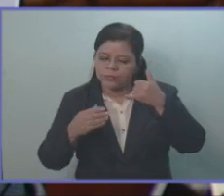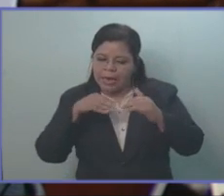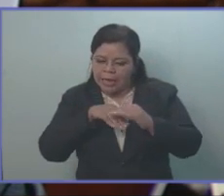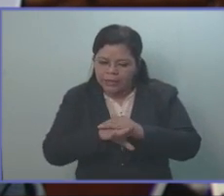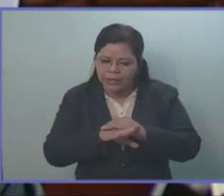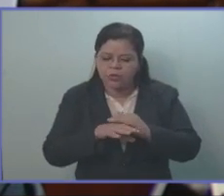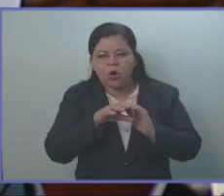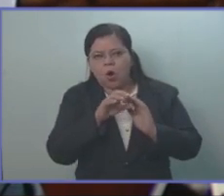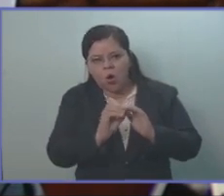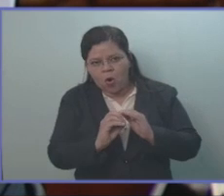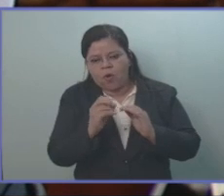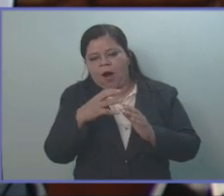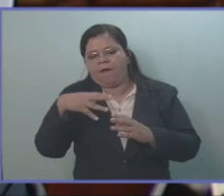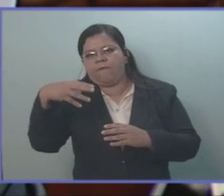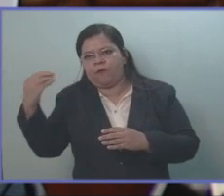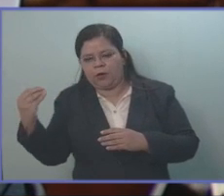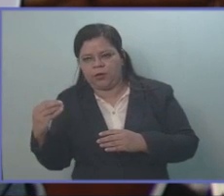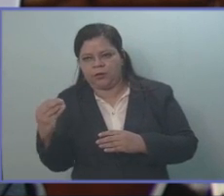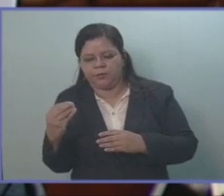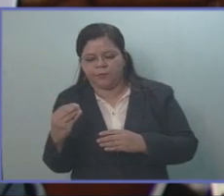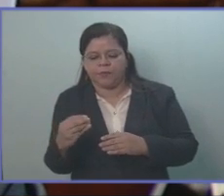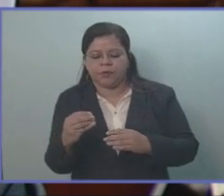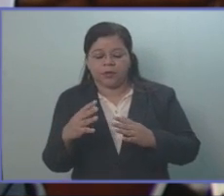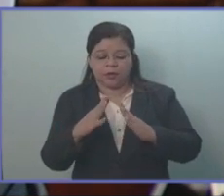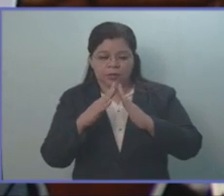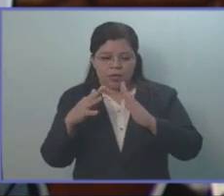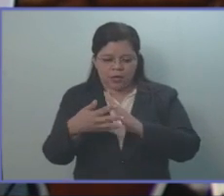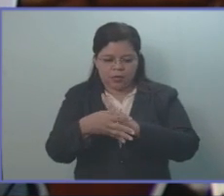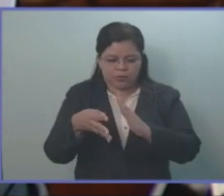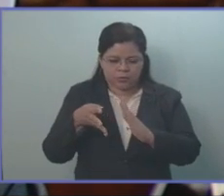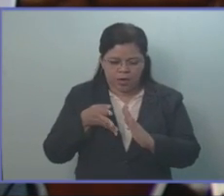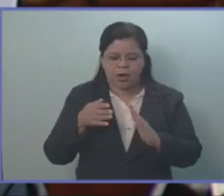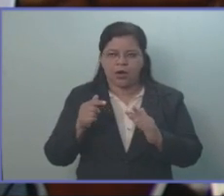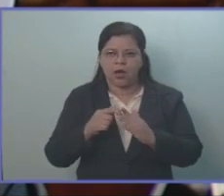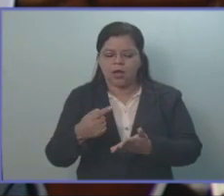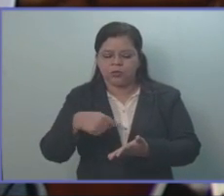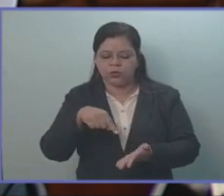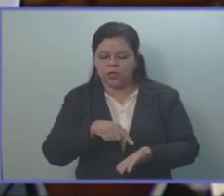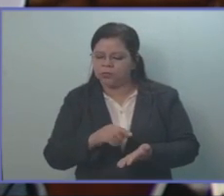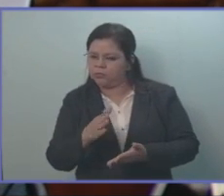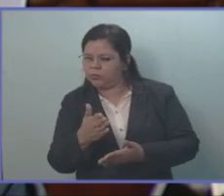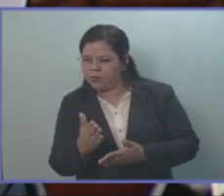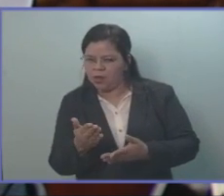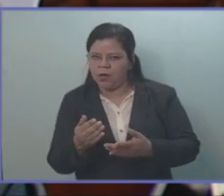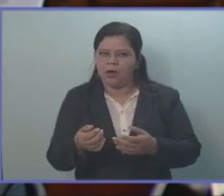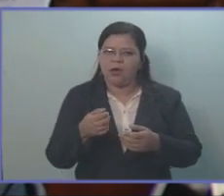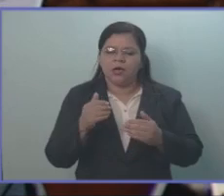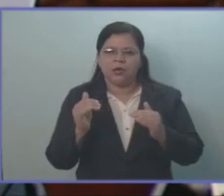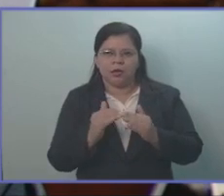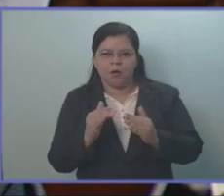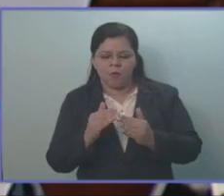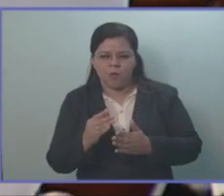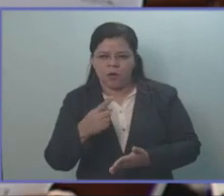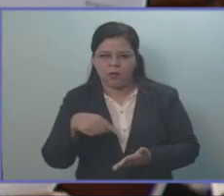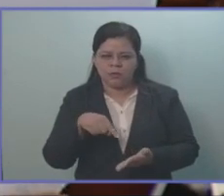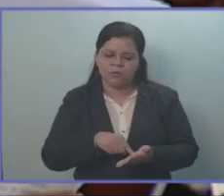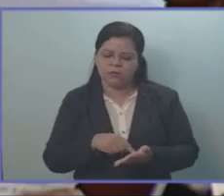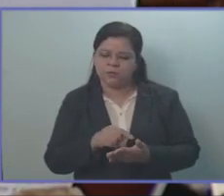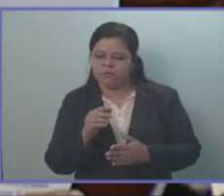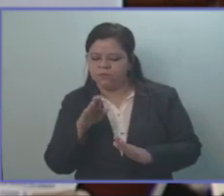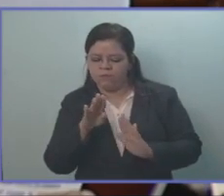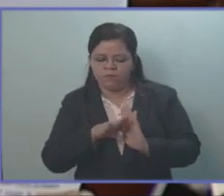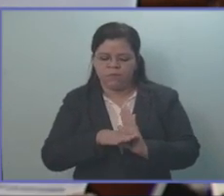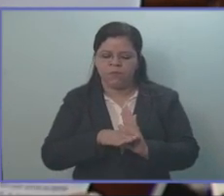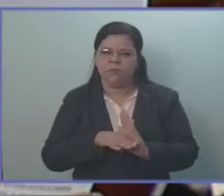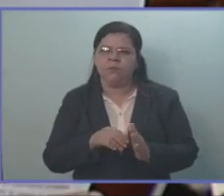centros penitenciarios, granjas penitenciarias, centros intermedios y centros de detención menor,